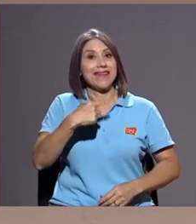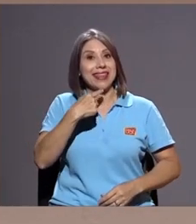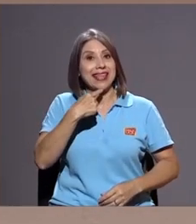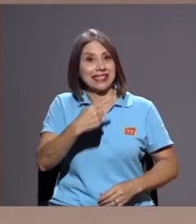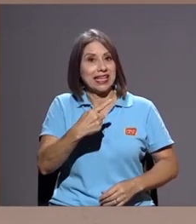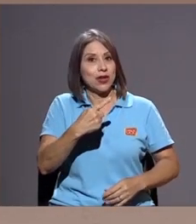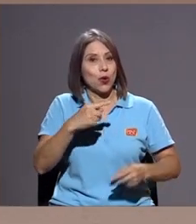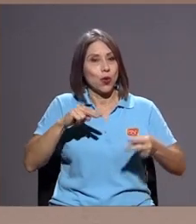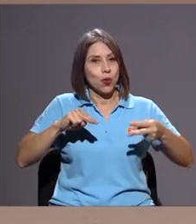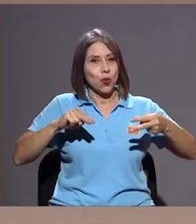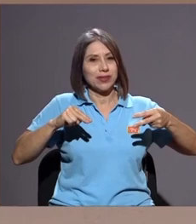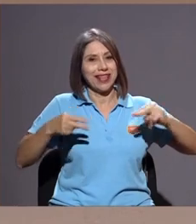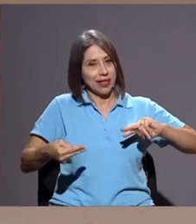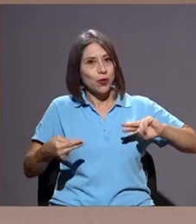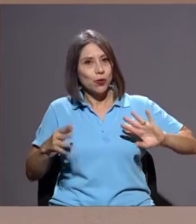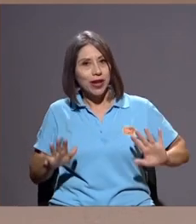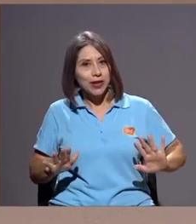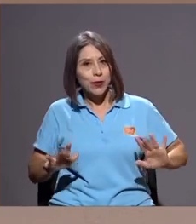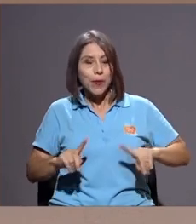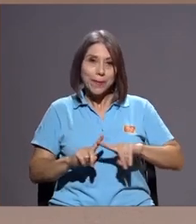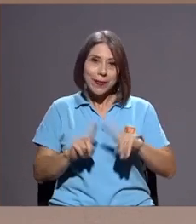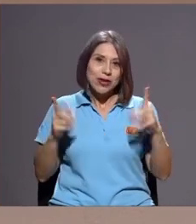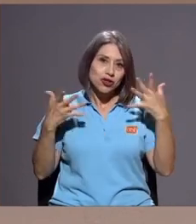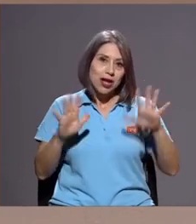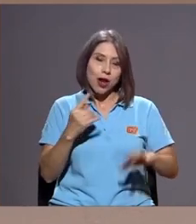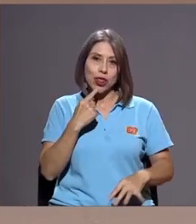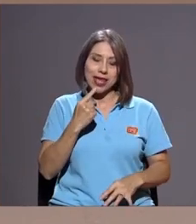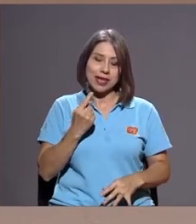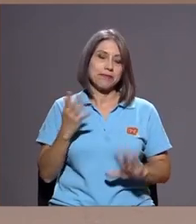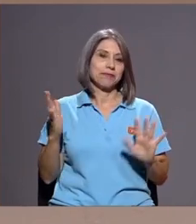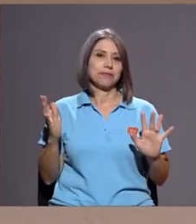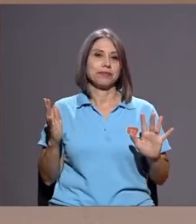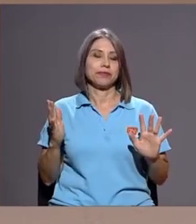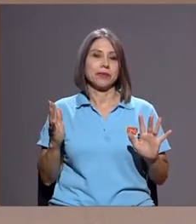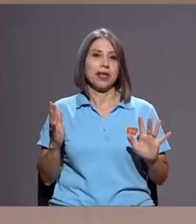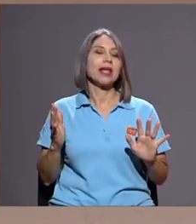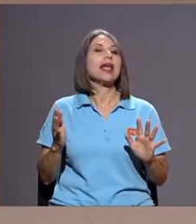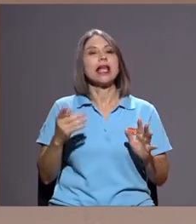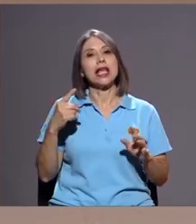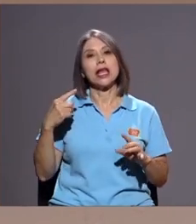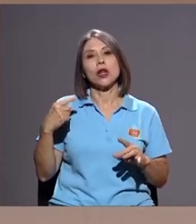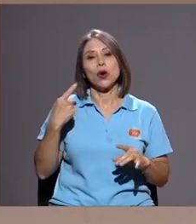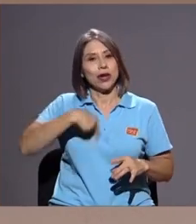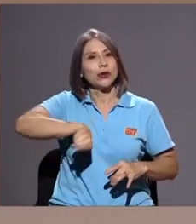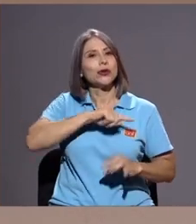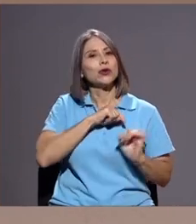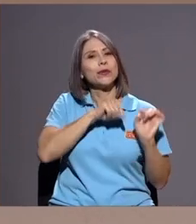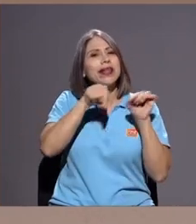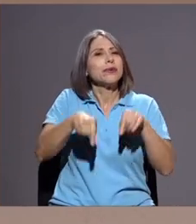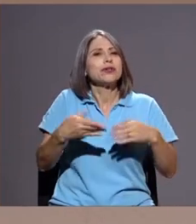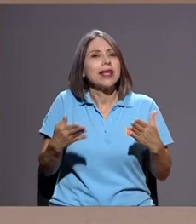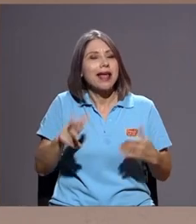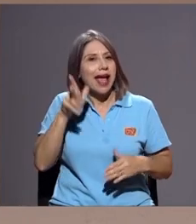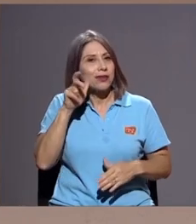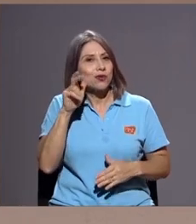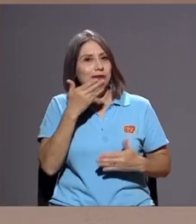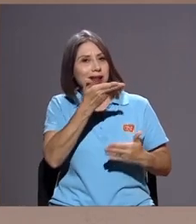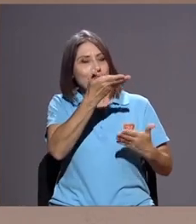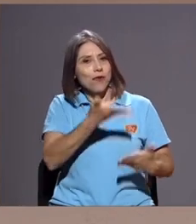contrario pero ya lo dije y lo que venimos es escuchar a don francisco